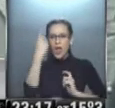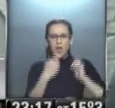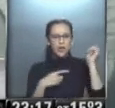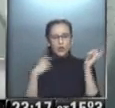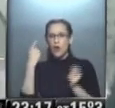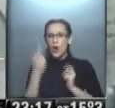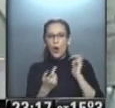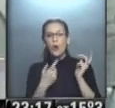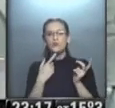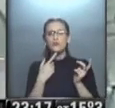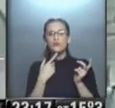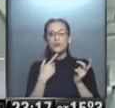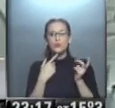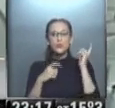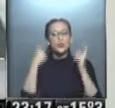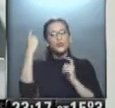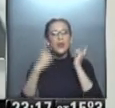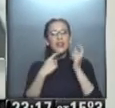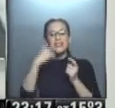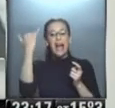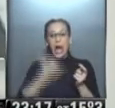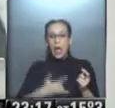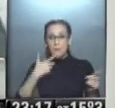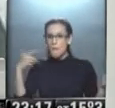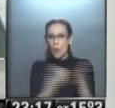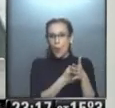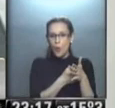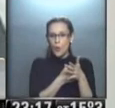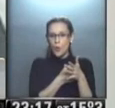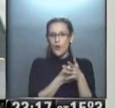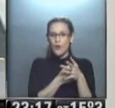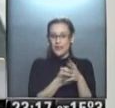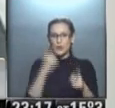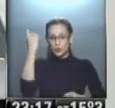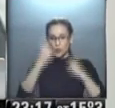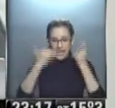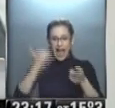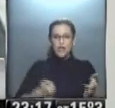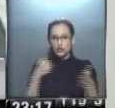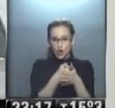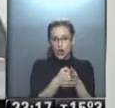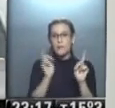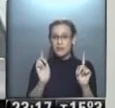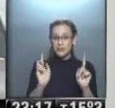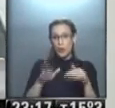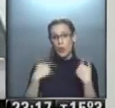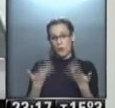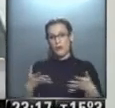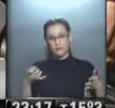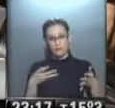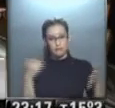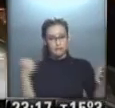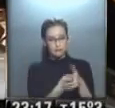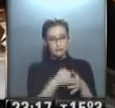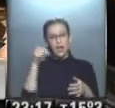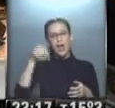persona soñaba justamente que tenía una colisión muy similar a la que luego ocurrió. El señor Benítez queda en este momento